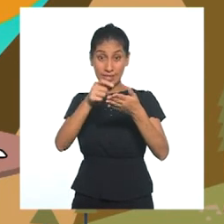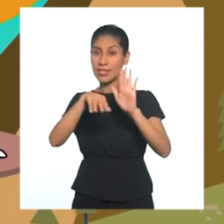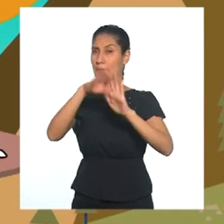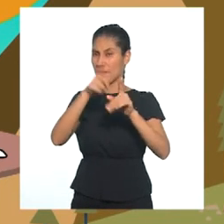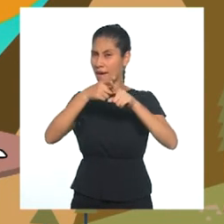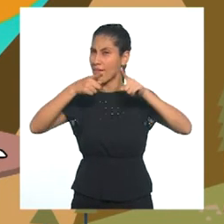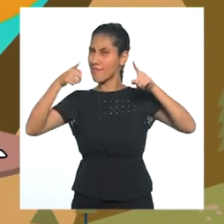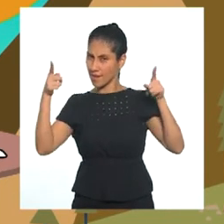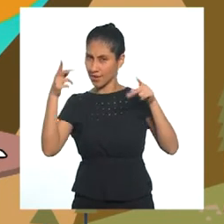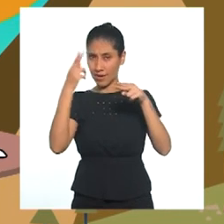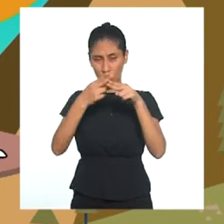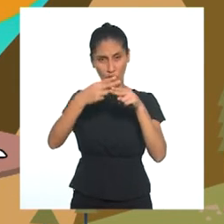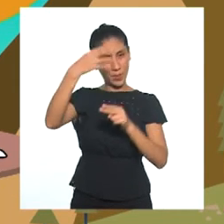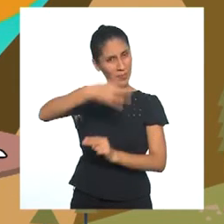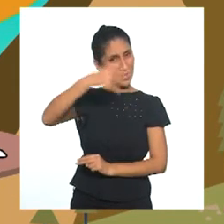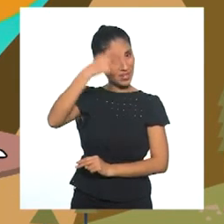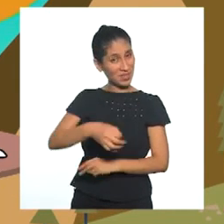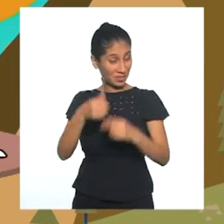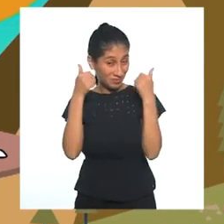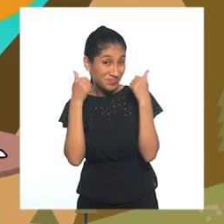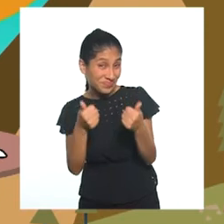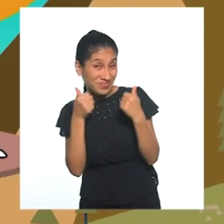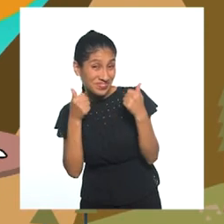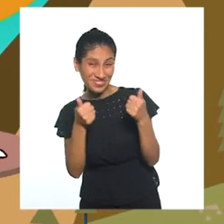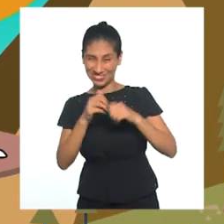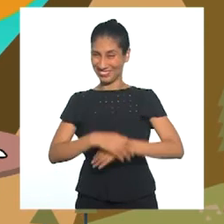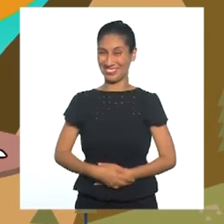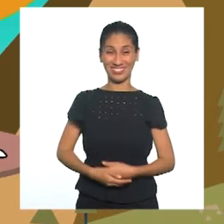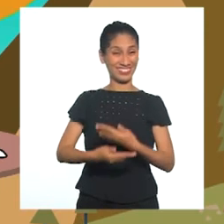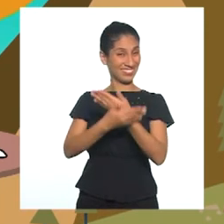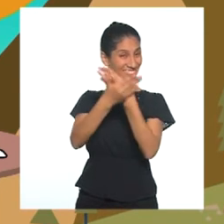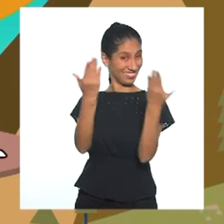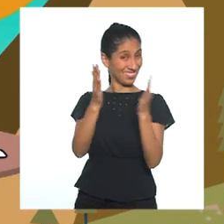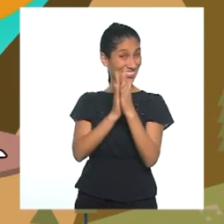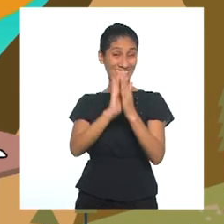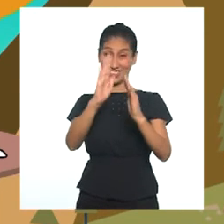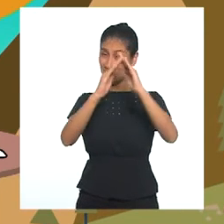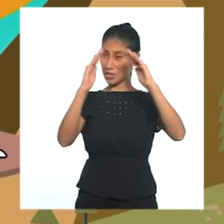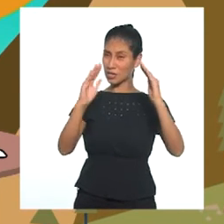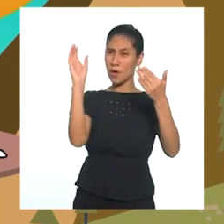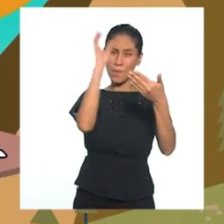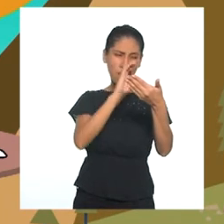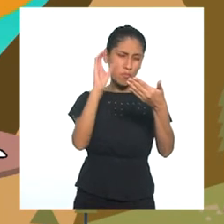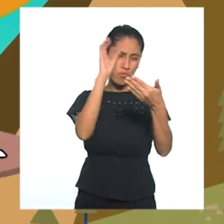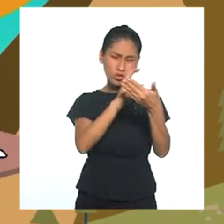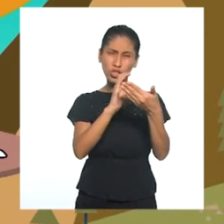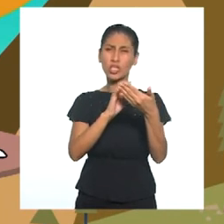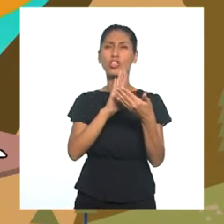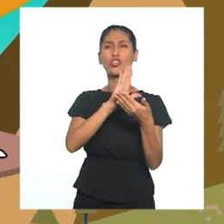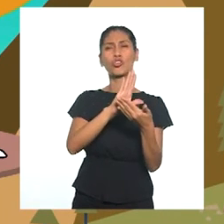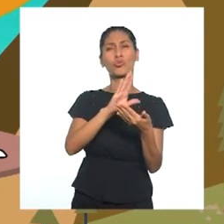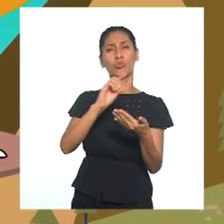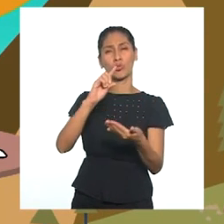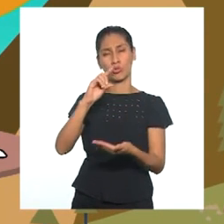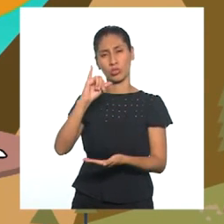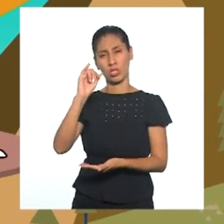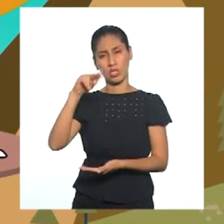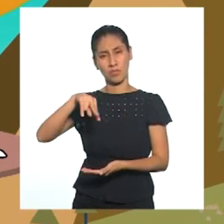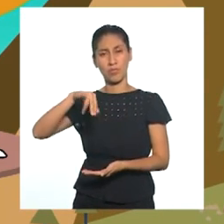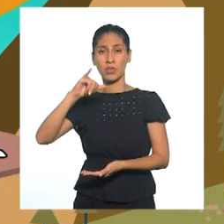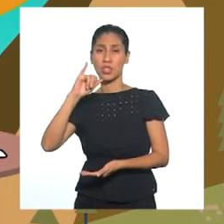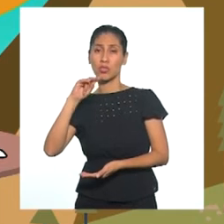verdadero. ¡Muy bien, chicas y chicos! Ustedes en casa busquen el diminutivo de sus nombres